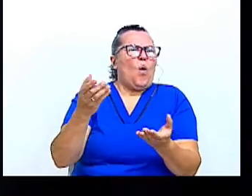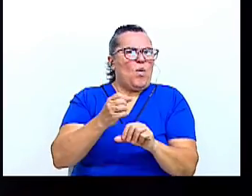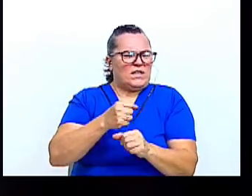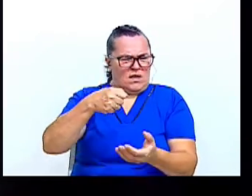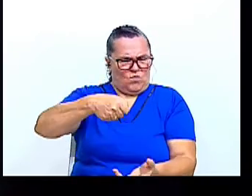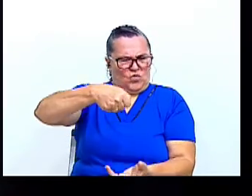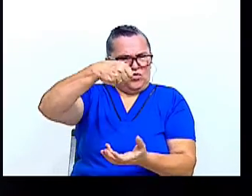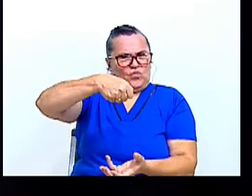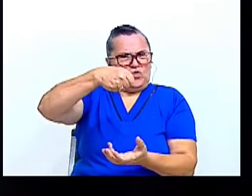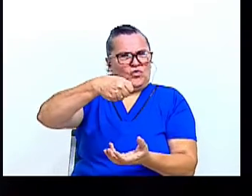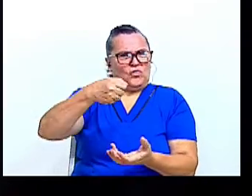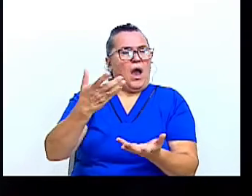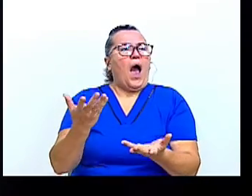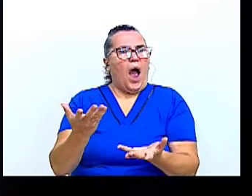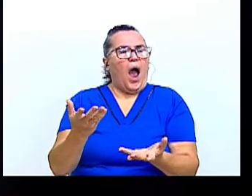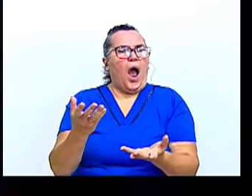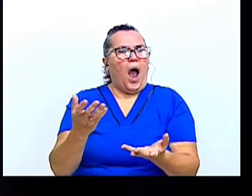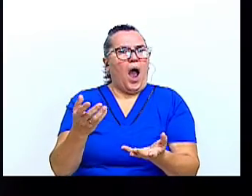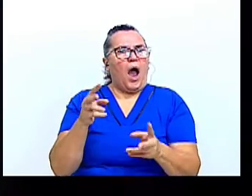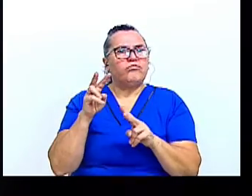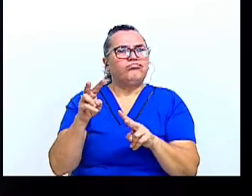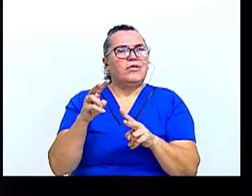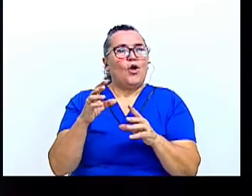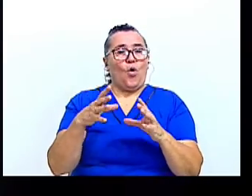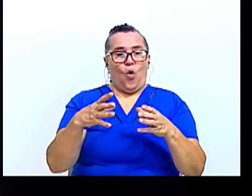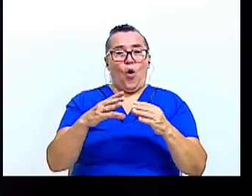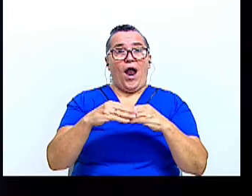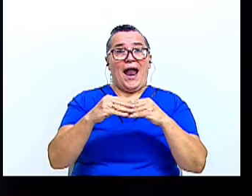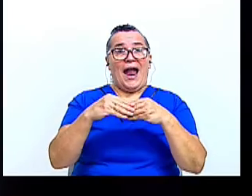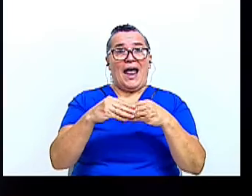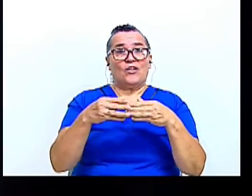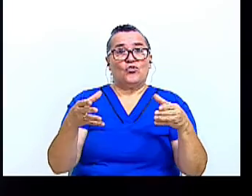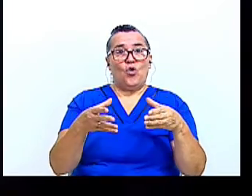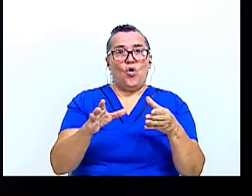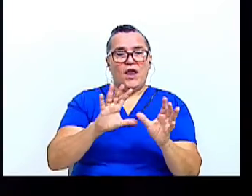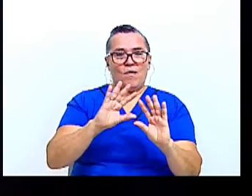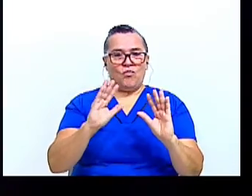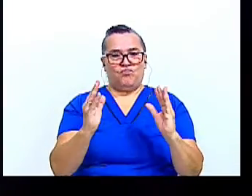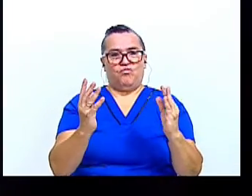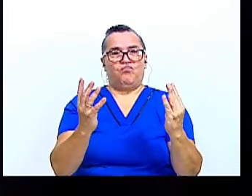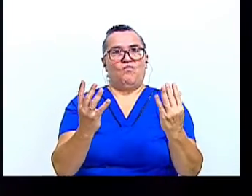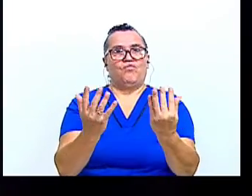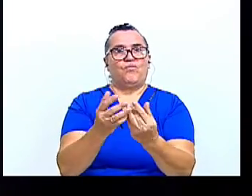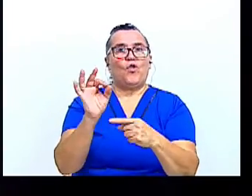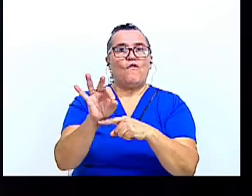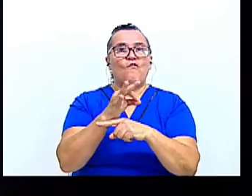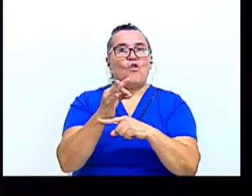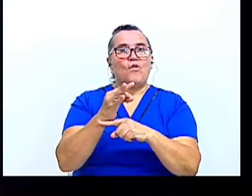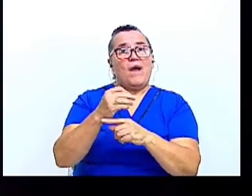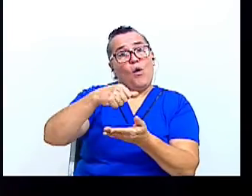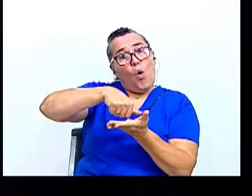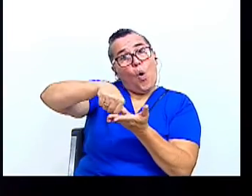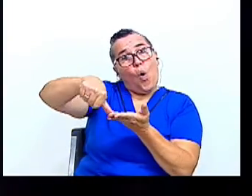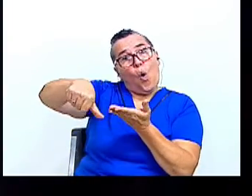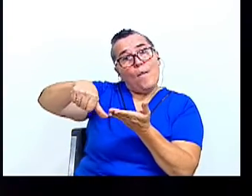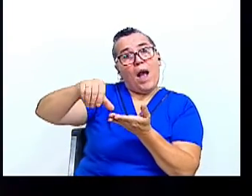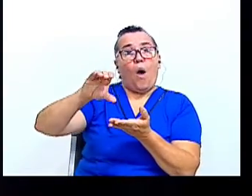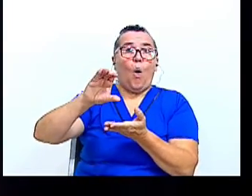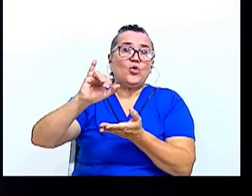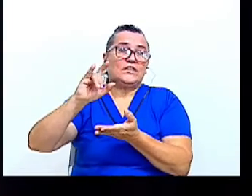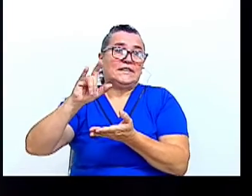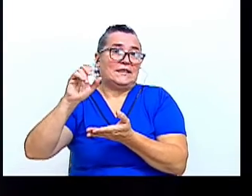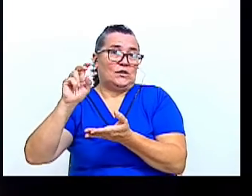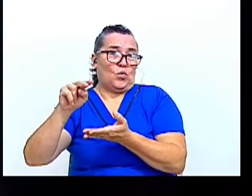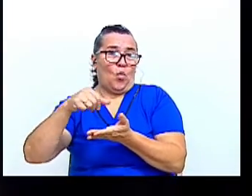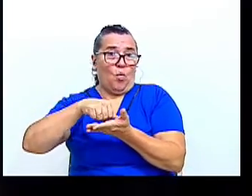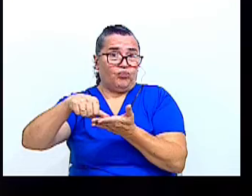balde? El balde lo vamos a hacer con cartón y le vamos a ir dando forma con la goma o el silicón. Ya